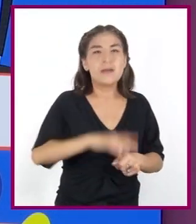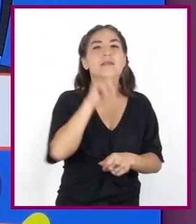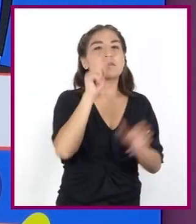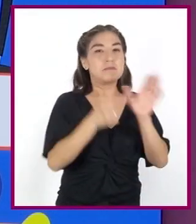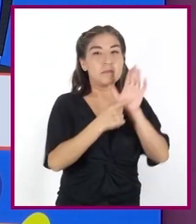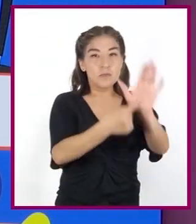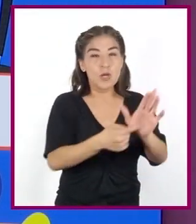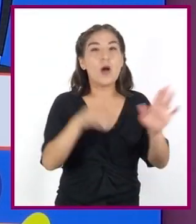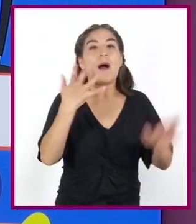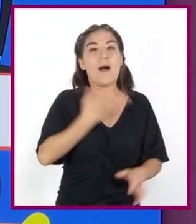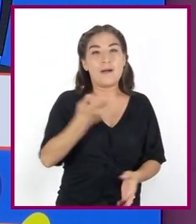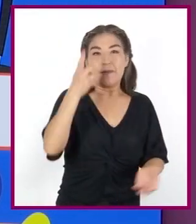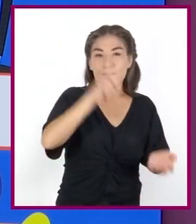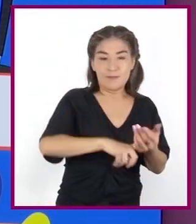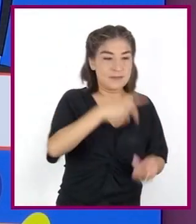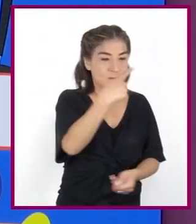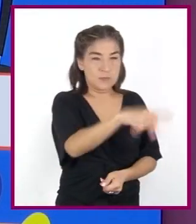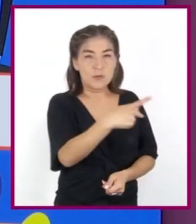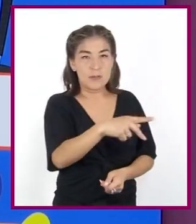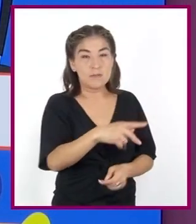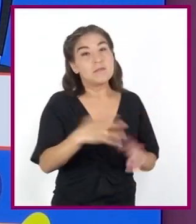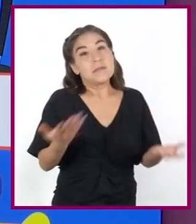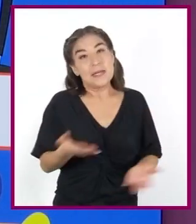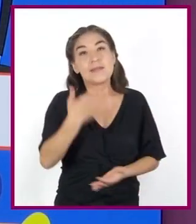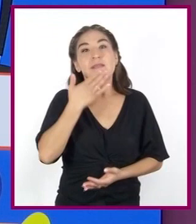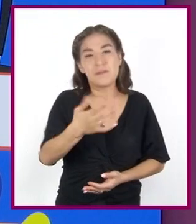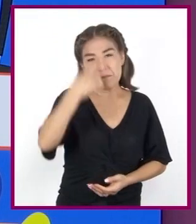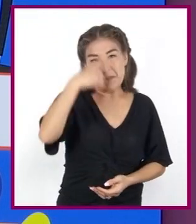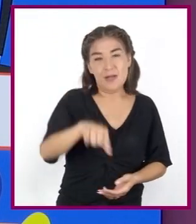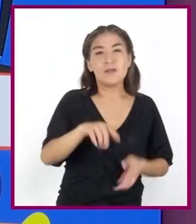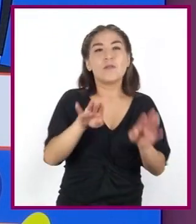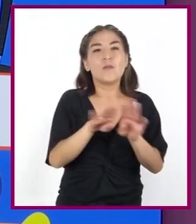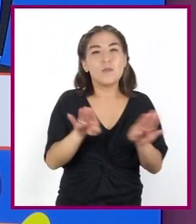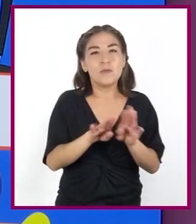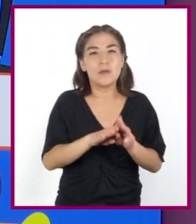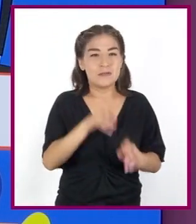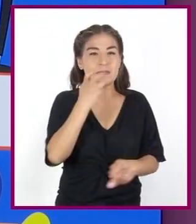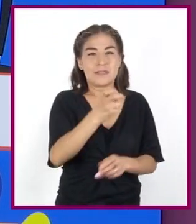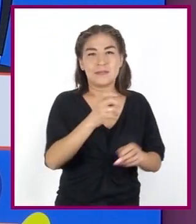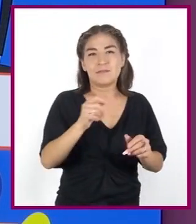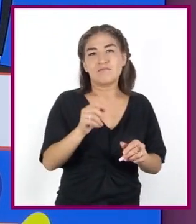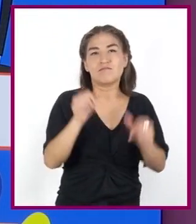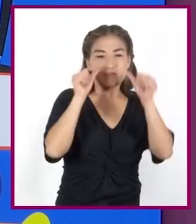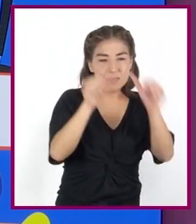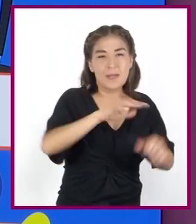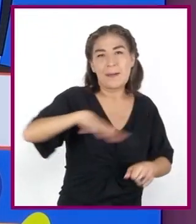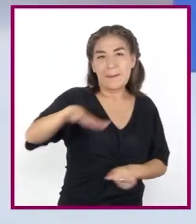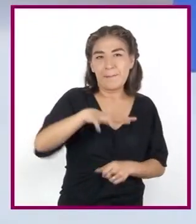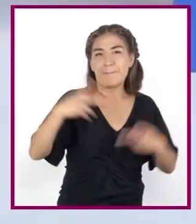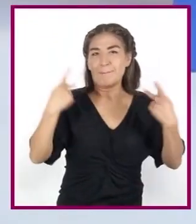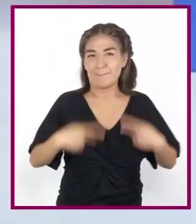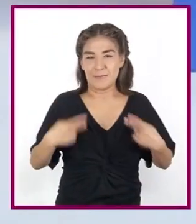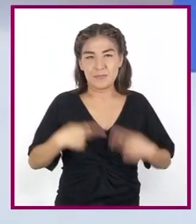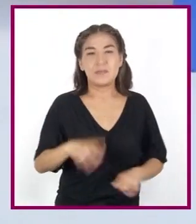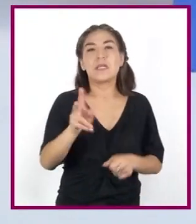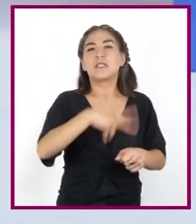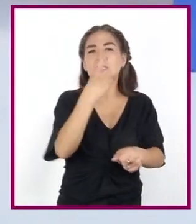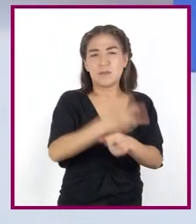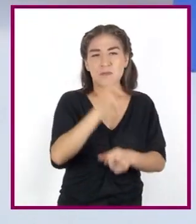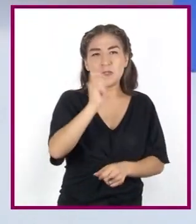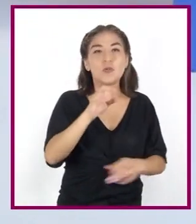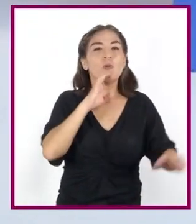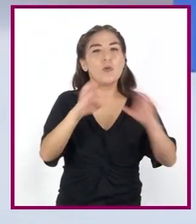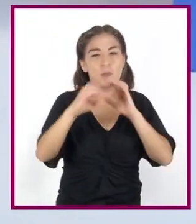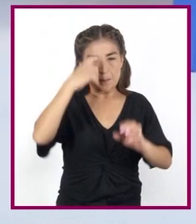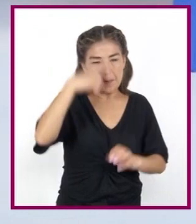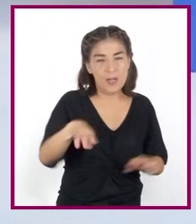su existencia o efectos, posibilitar el acceso y consulta de los ciudadanos. Segunda, comunicar